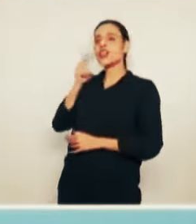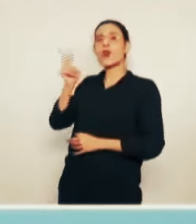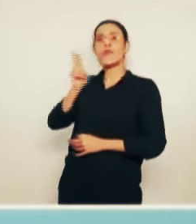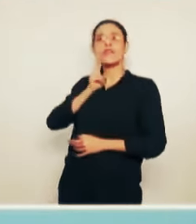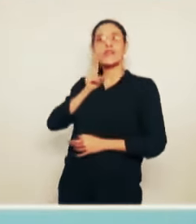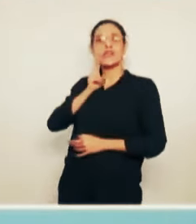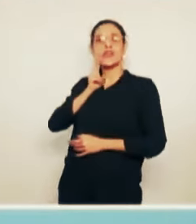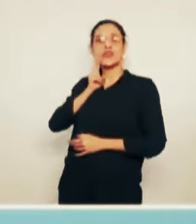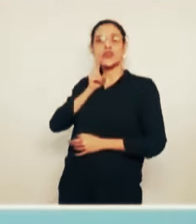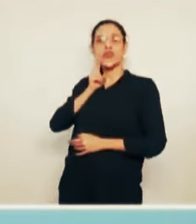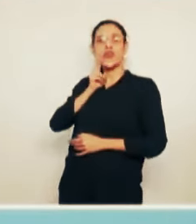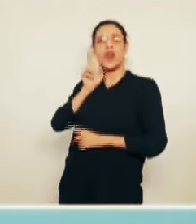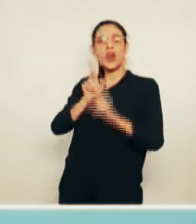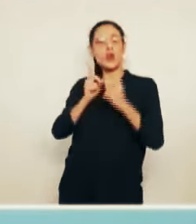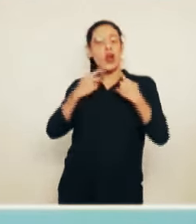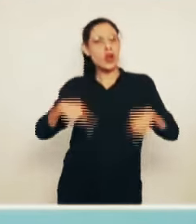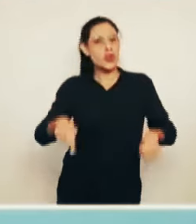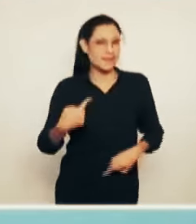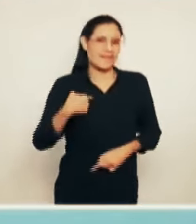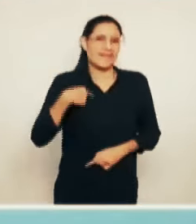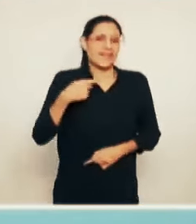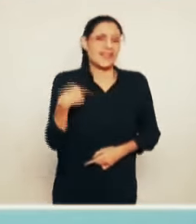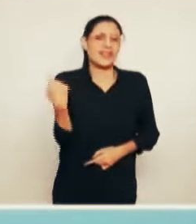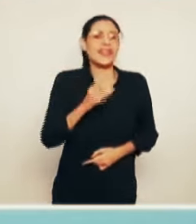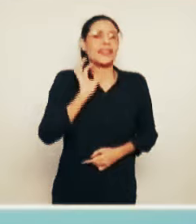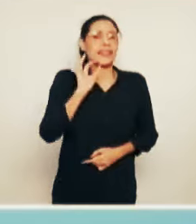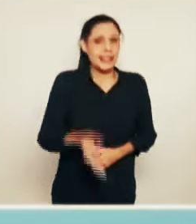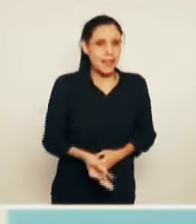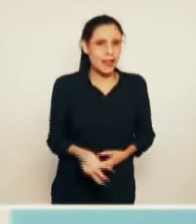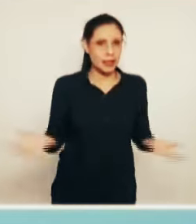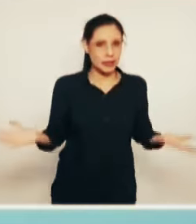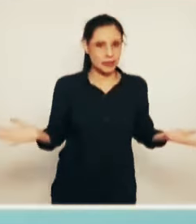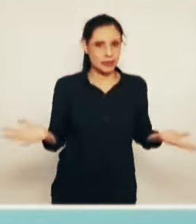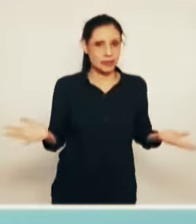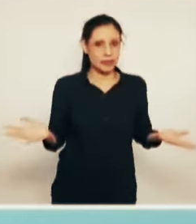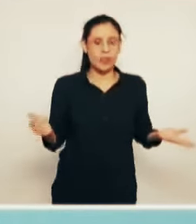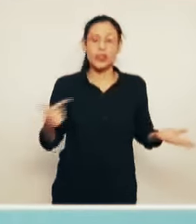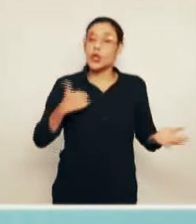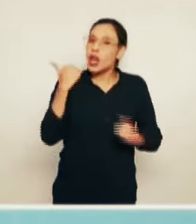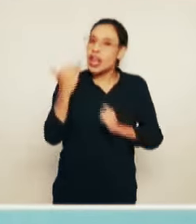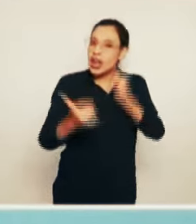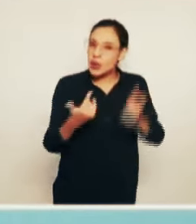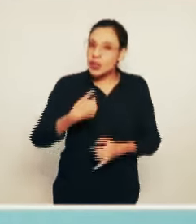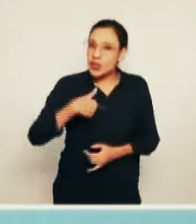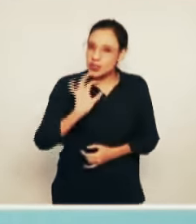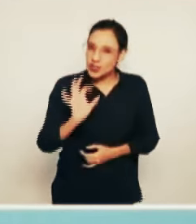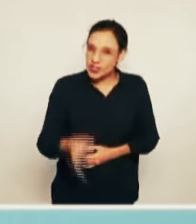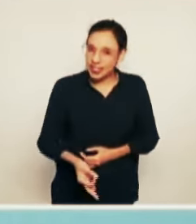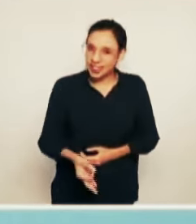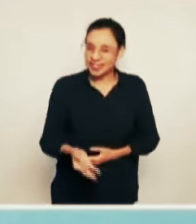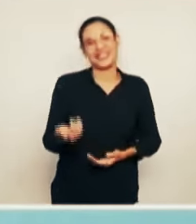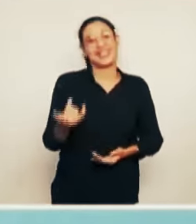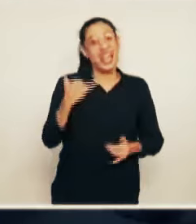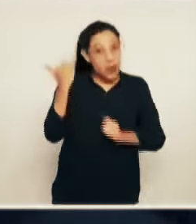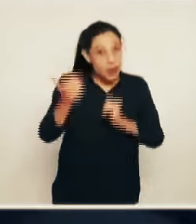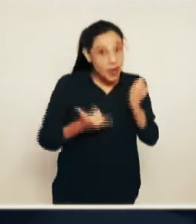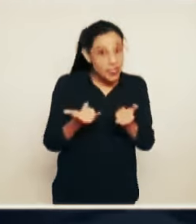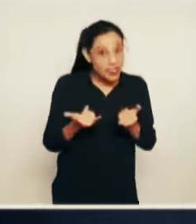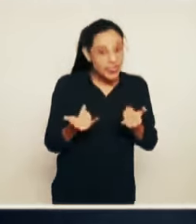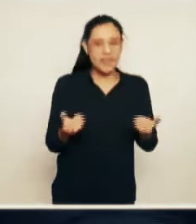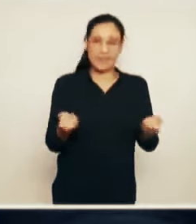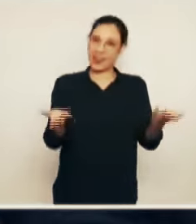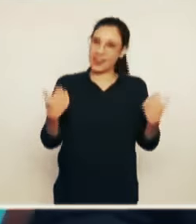con este gobierno. ¿Cuáles? Un montón. ¿Quieren que les cuente? Les cuento. ¿Les cuento? Bueno,